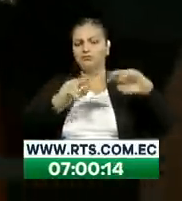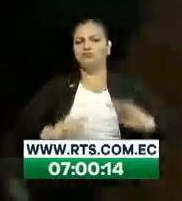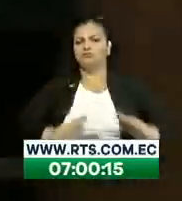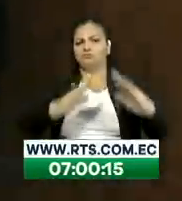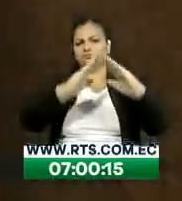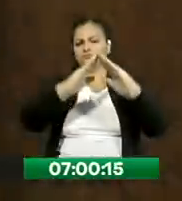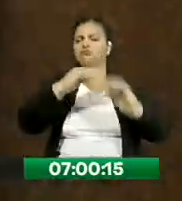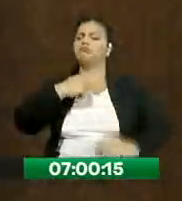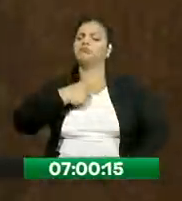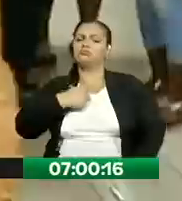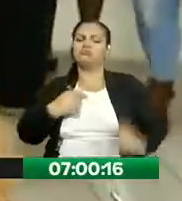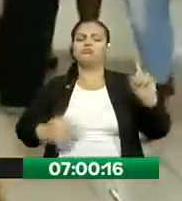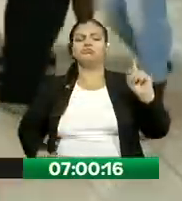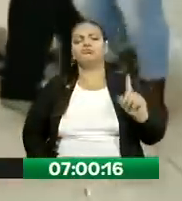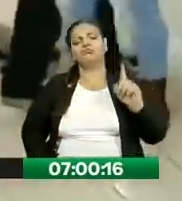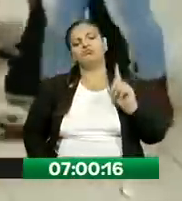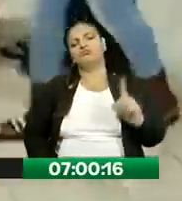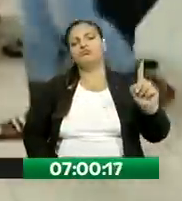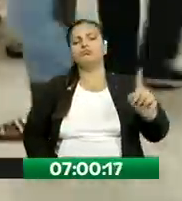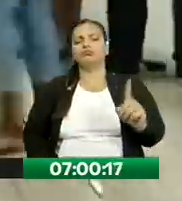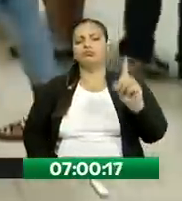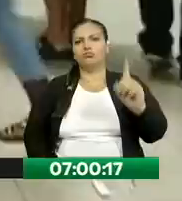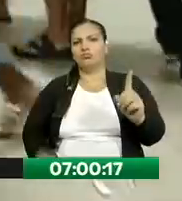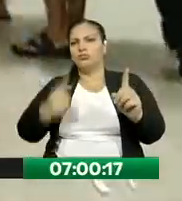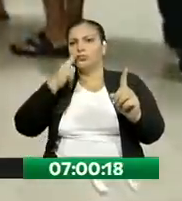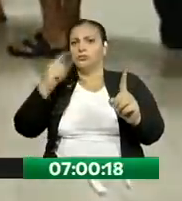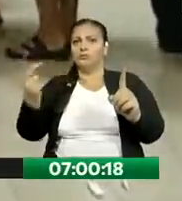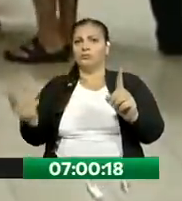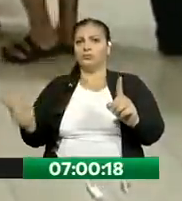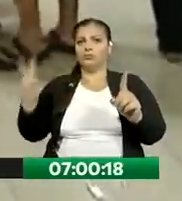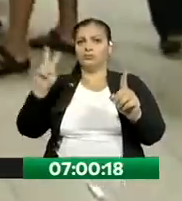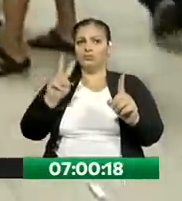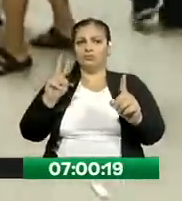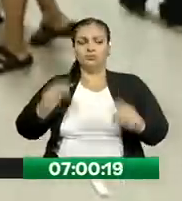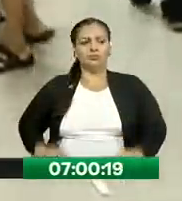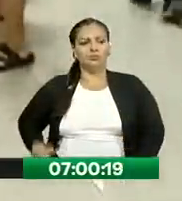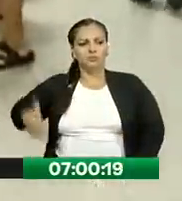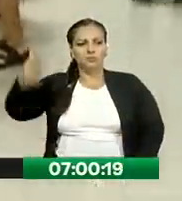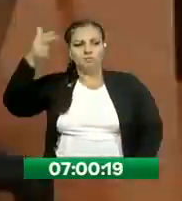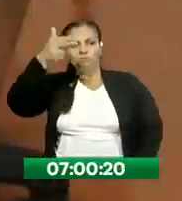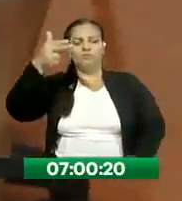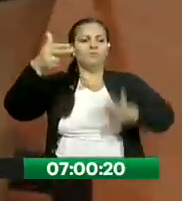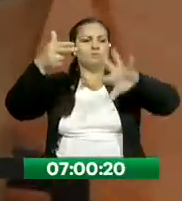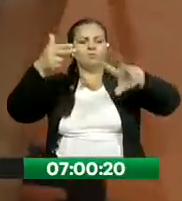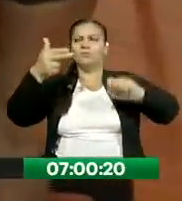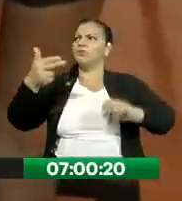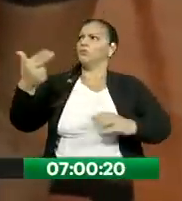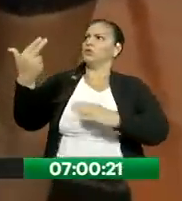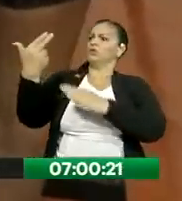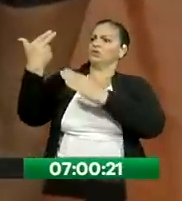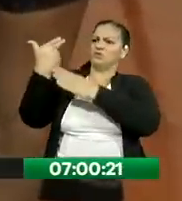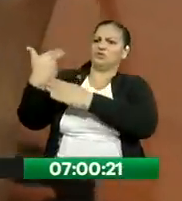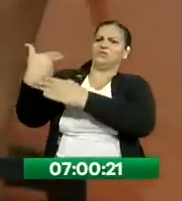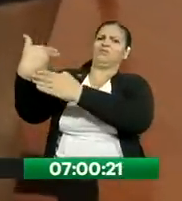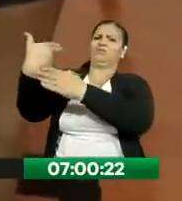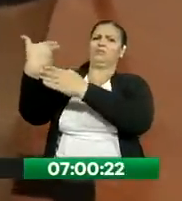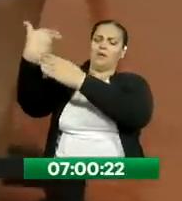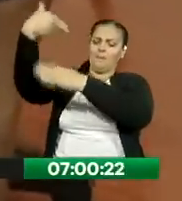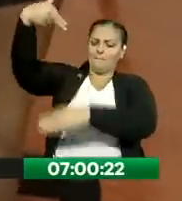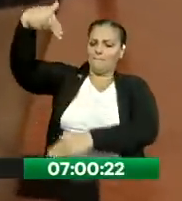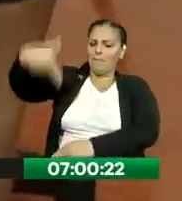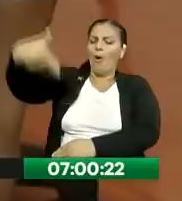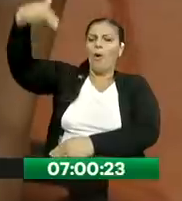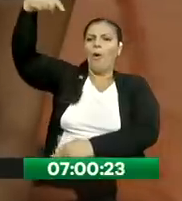hecho que alarmó a los vecinos. Es por ello que llegó hasta este punto para anunciar a las autoridades lo que habría ocurrido. No me